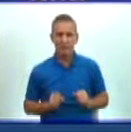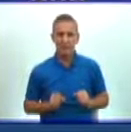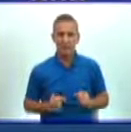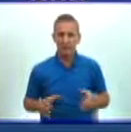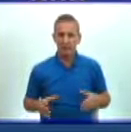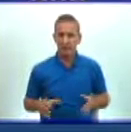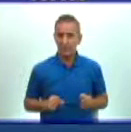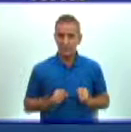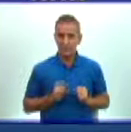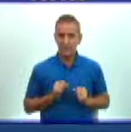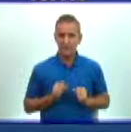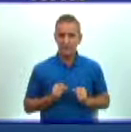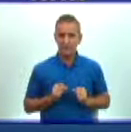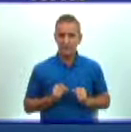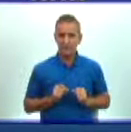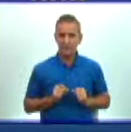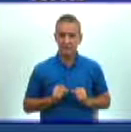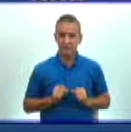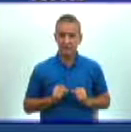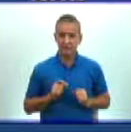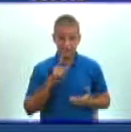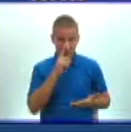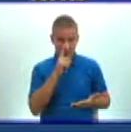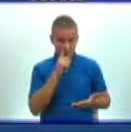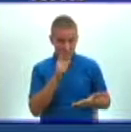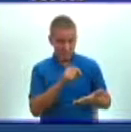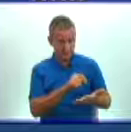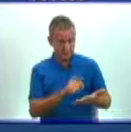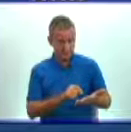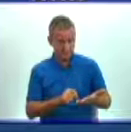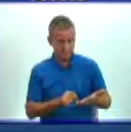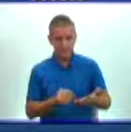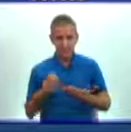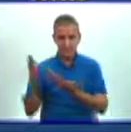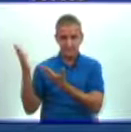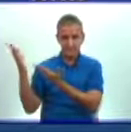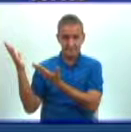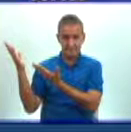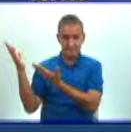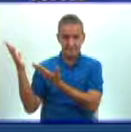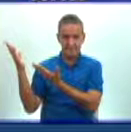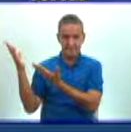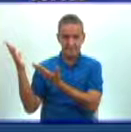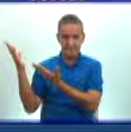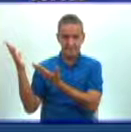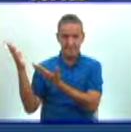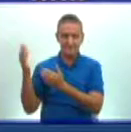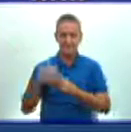texto. Tómenlo también.